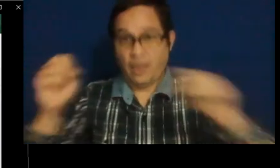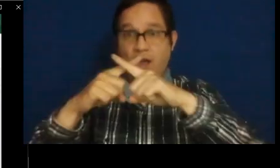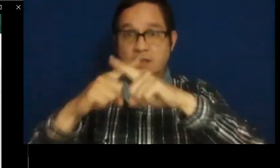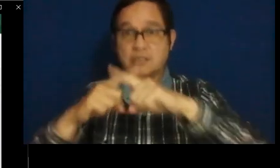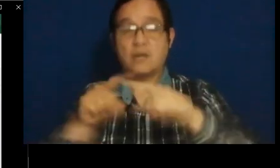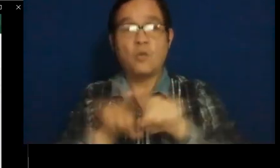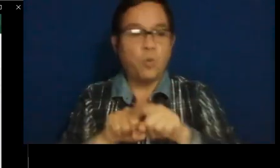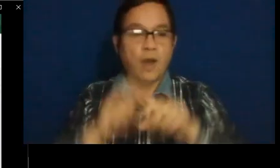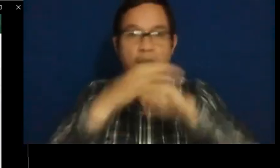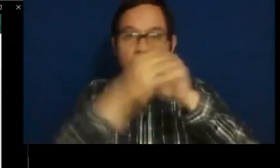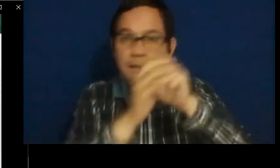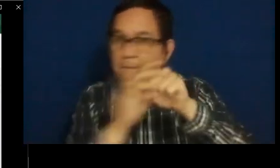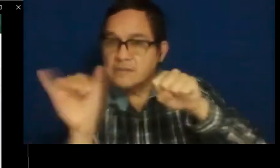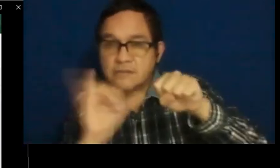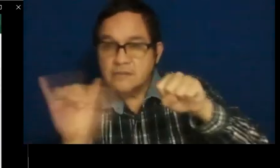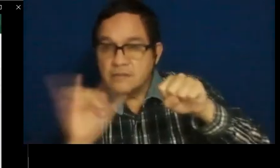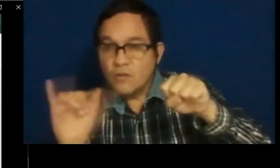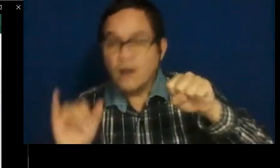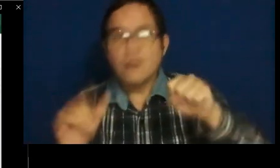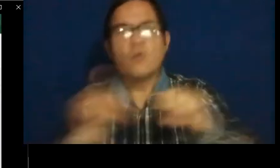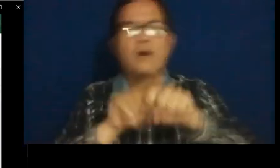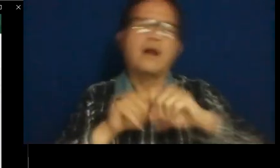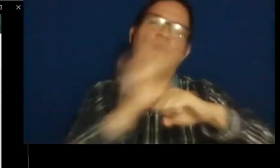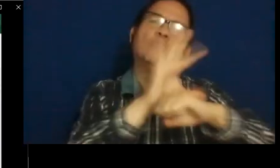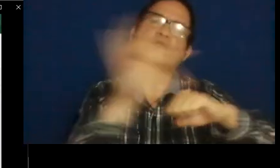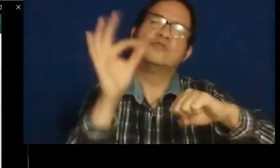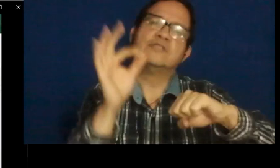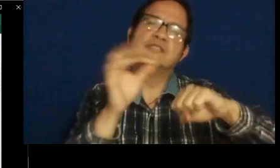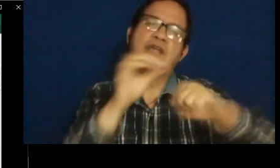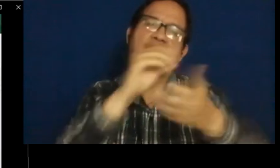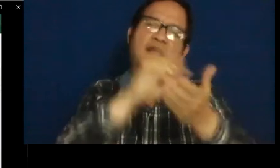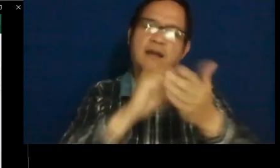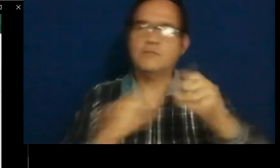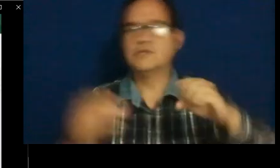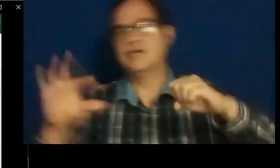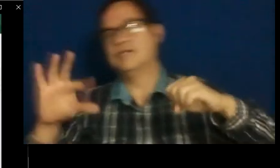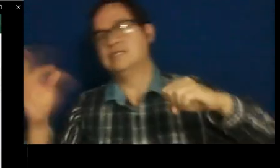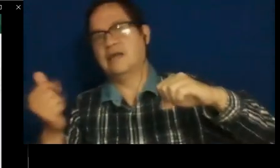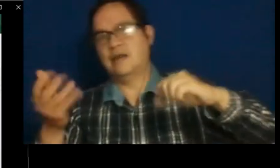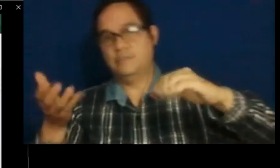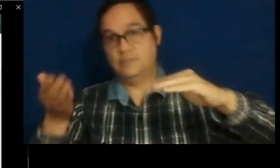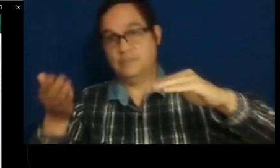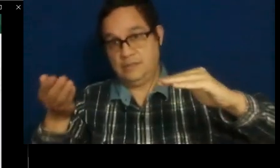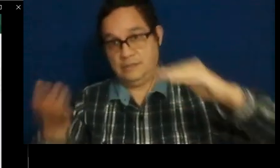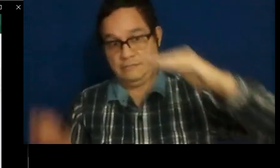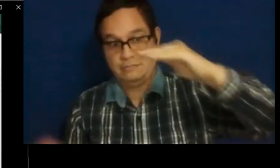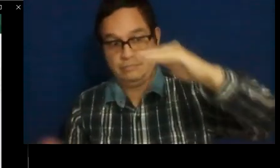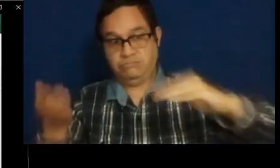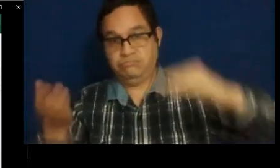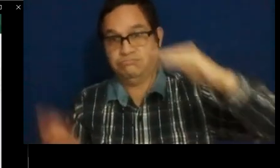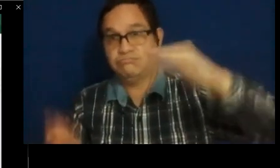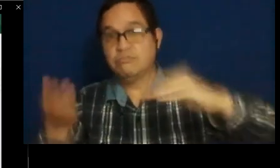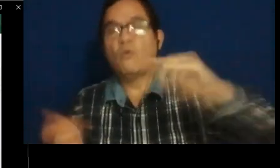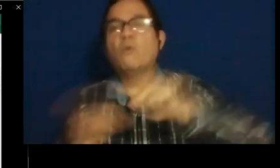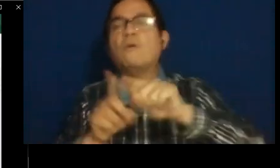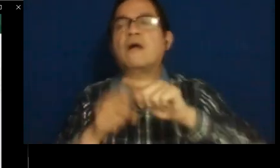me correspondió 100 gramos y 100 gramos, entonces yo los manejo aquí para que no se me olvide. Y hago la tablita. La tablita les dice, oiga, haga un lanzamiento a